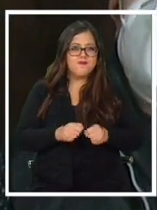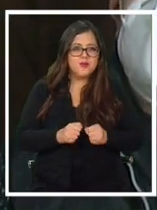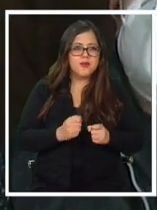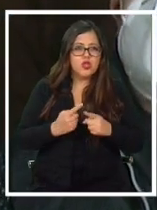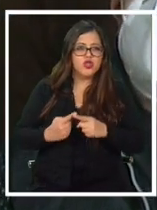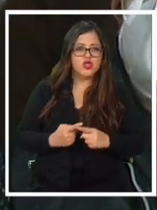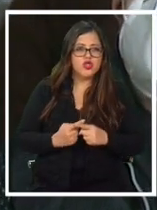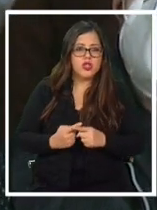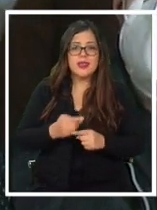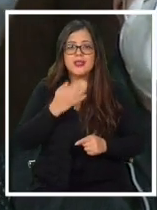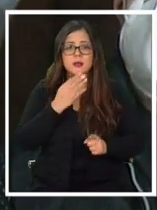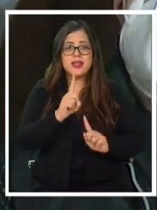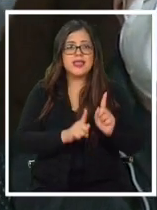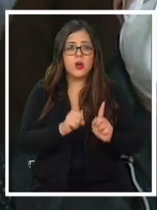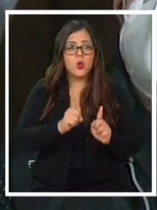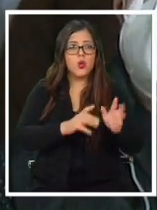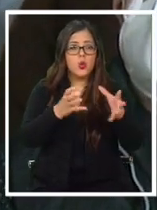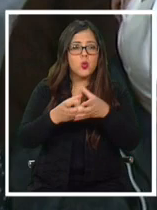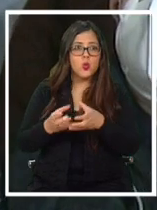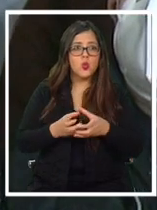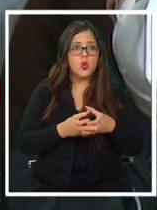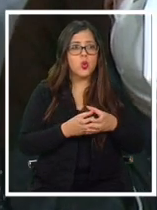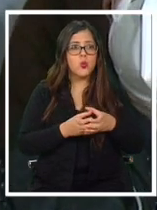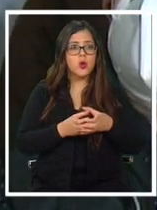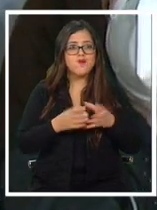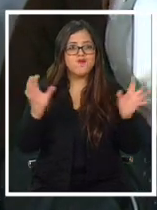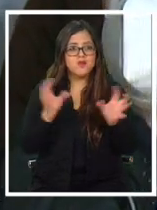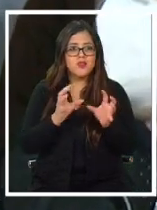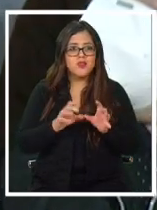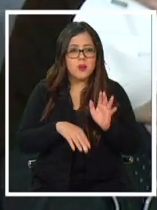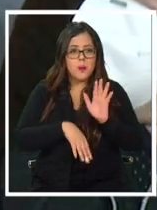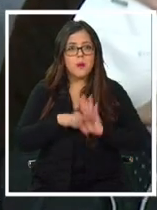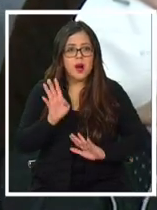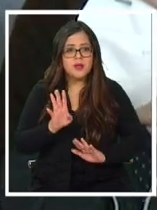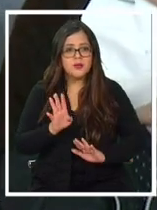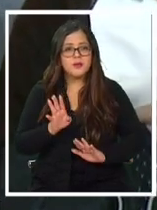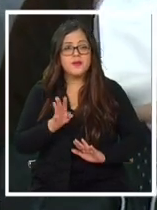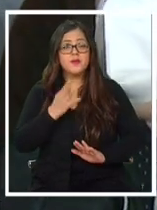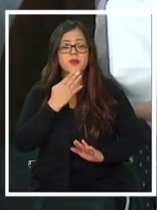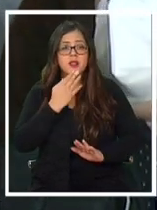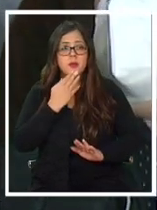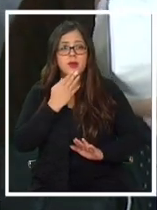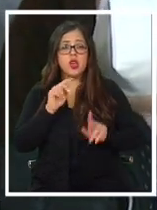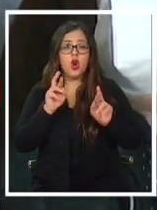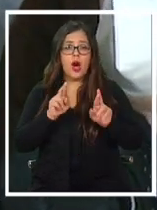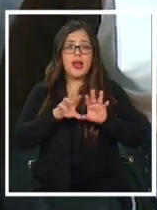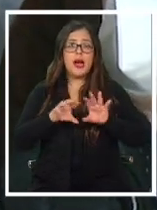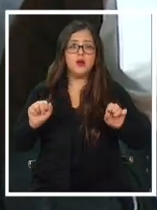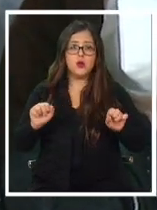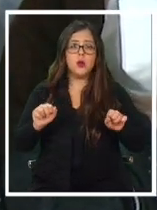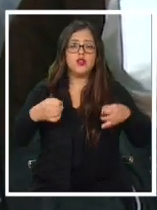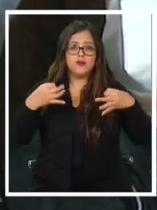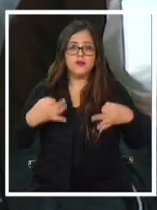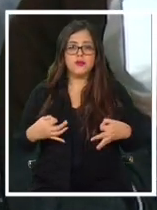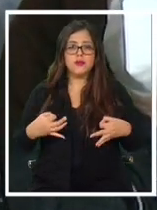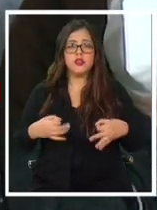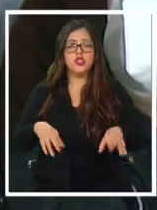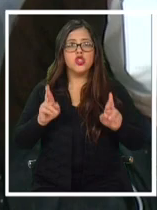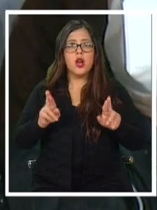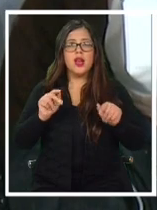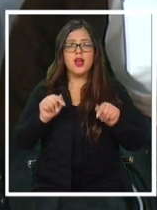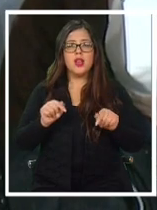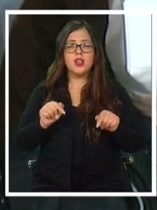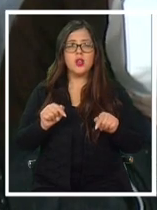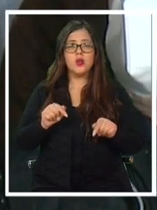que además en ciertos sectores ha aumentado gravemente la violencia y en el cual yo también espero que logremos acuerdos transversales y que ojalá esto que